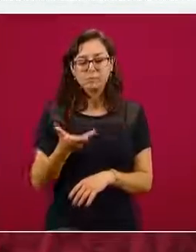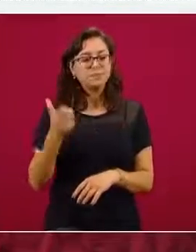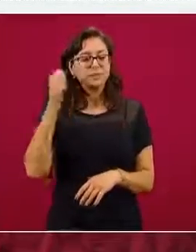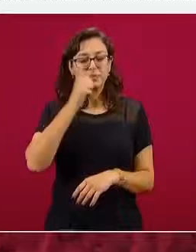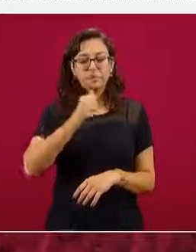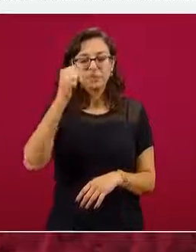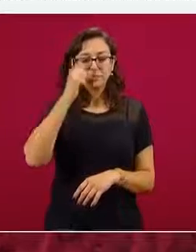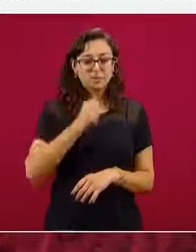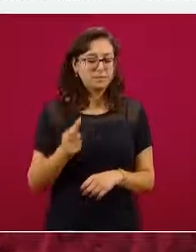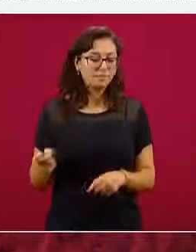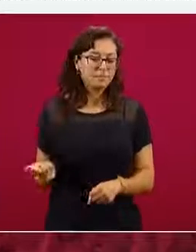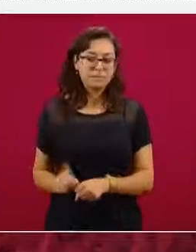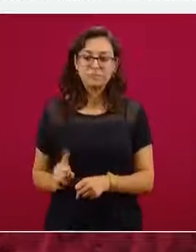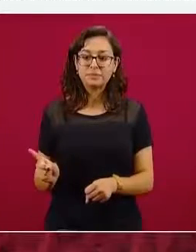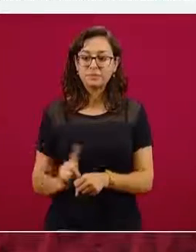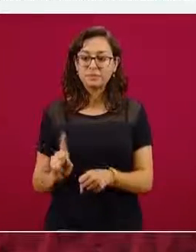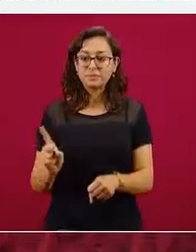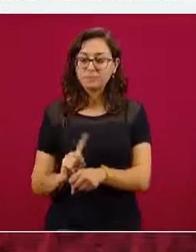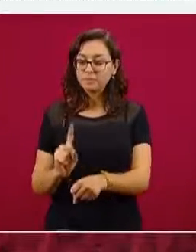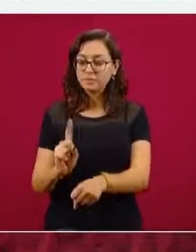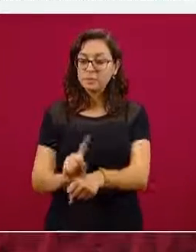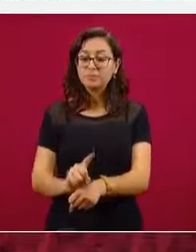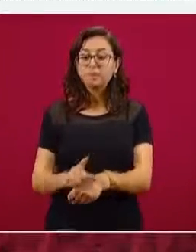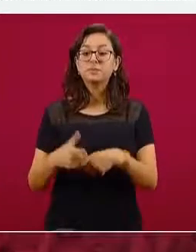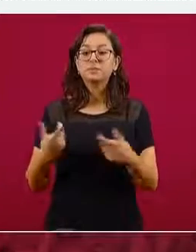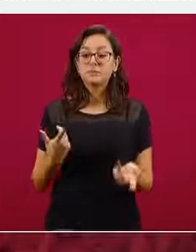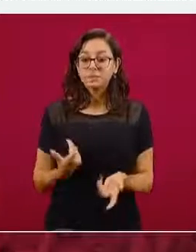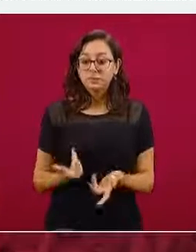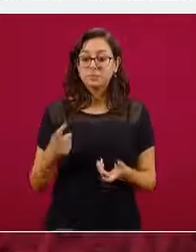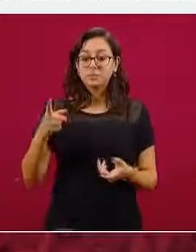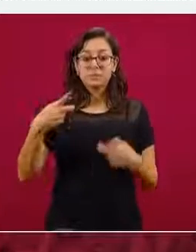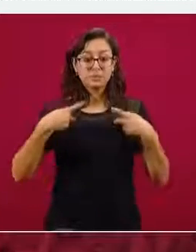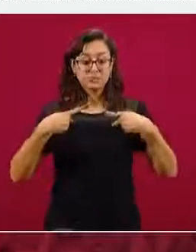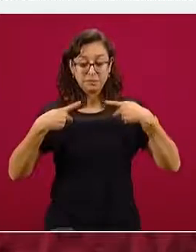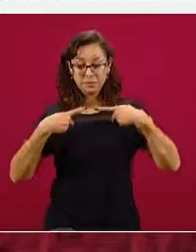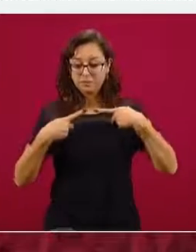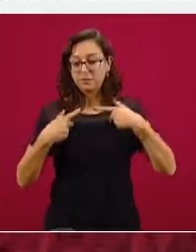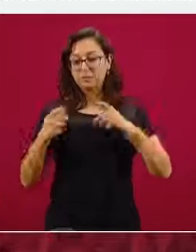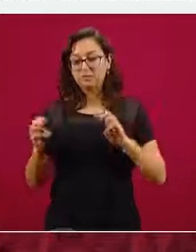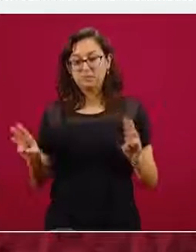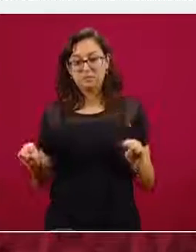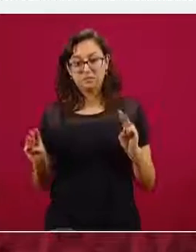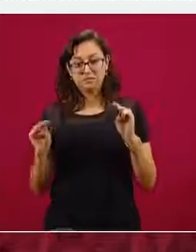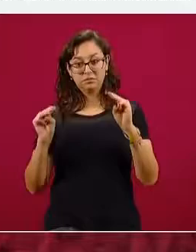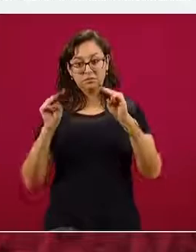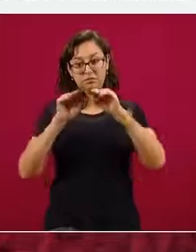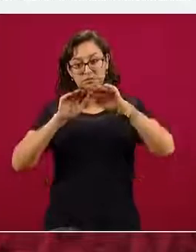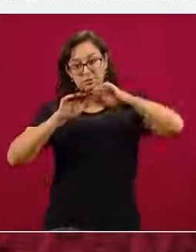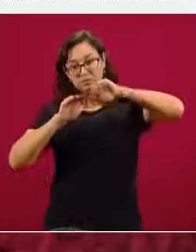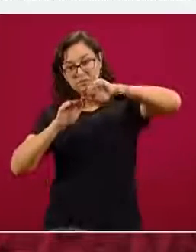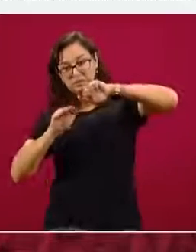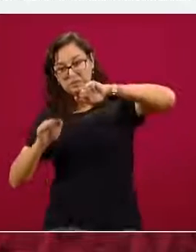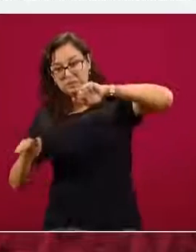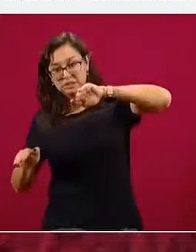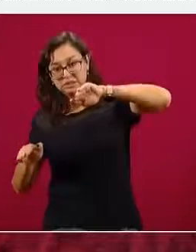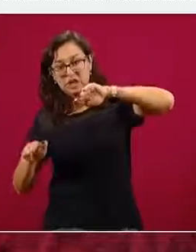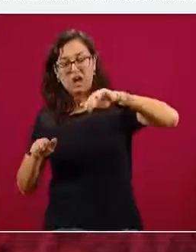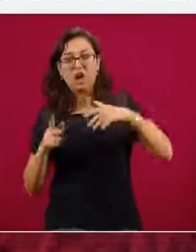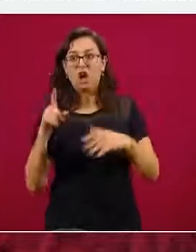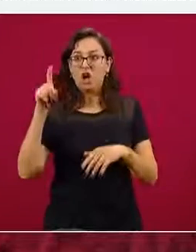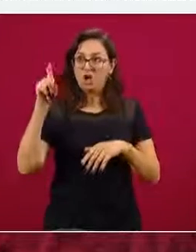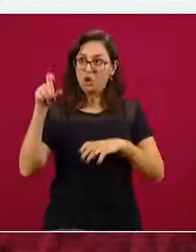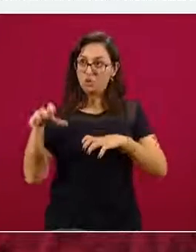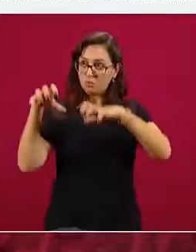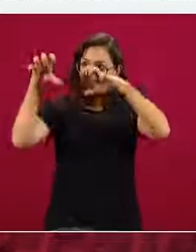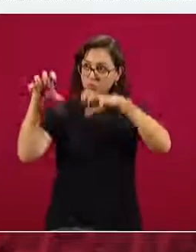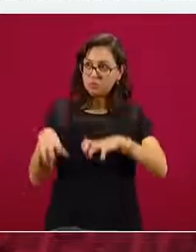encontramos todos los días en donde tenemos familias que están en una ladera muy inclinada y que si algún día llega una lluvia muy fuerte puede haber